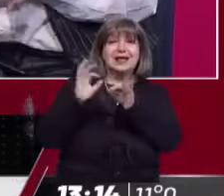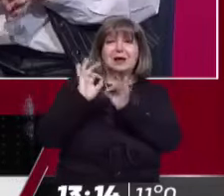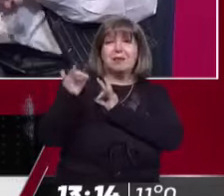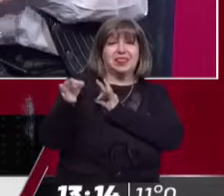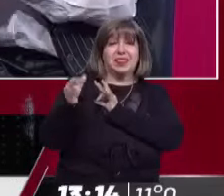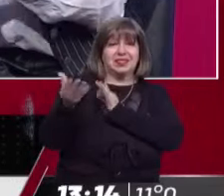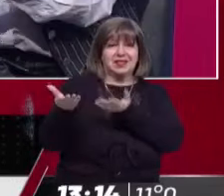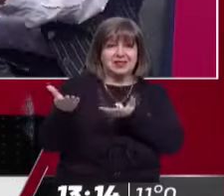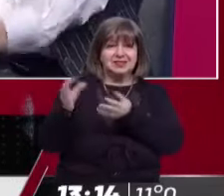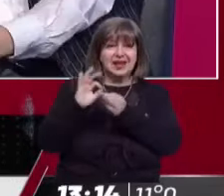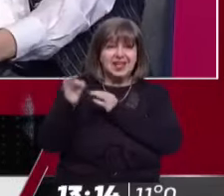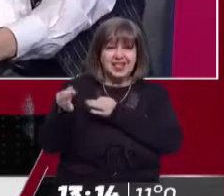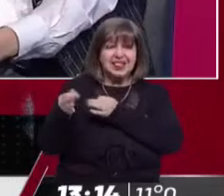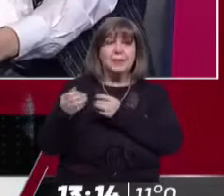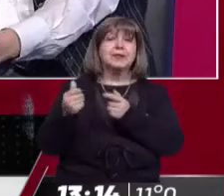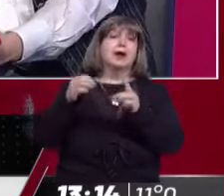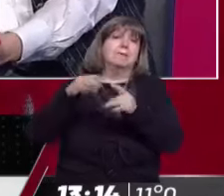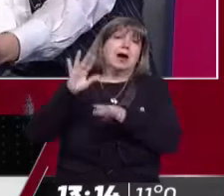en Mendoza.